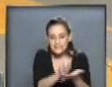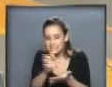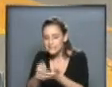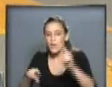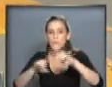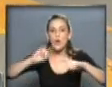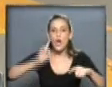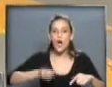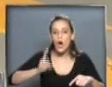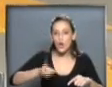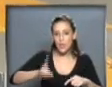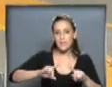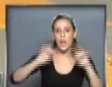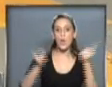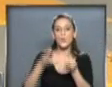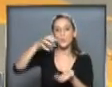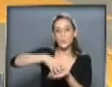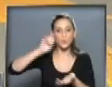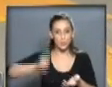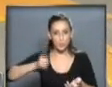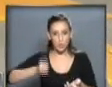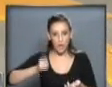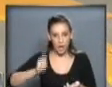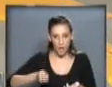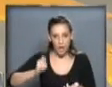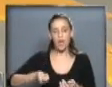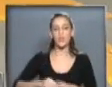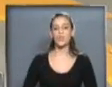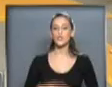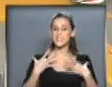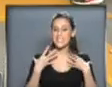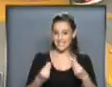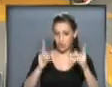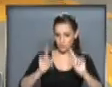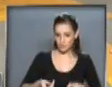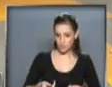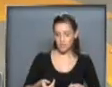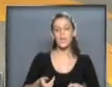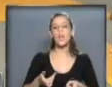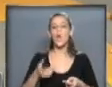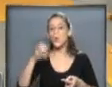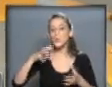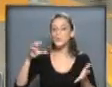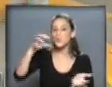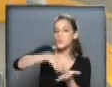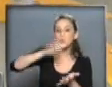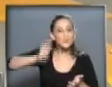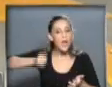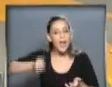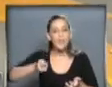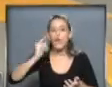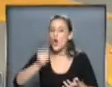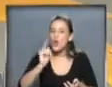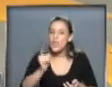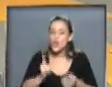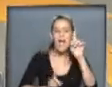juzgado federal 1 de Loma de Zamora, a cargo del doctor Santamaría y doctor Leale, su secretario. Bueno, básicamente el juzgado lo que ordenó fue allanar